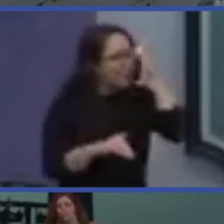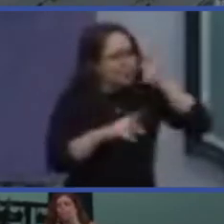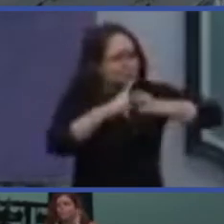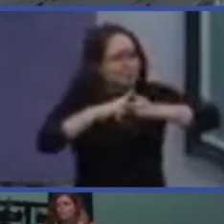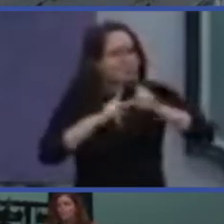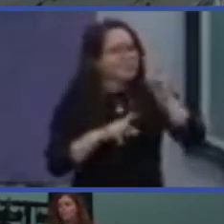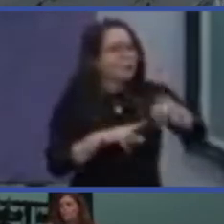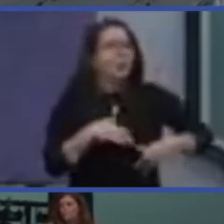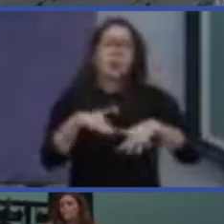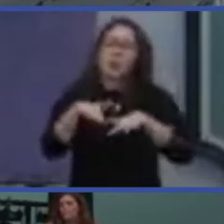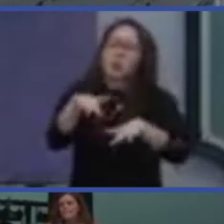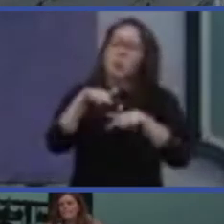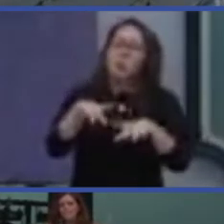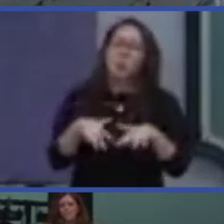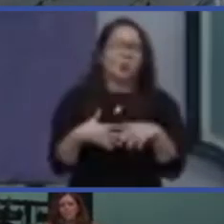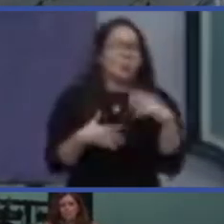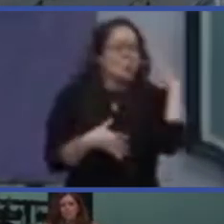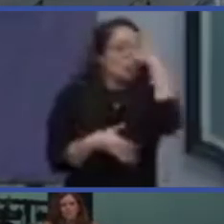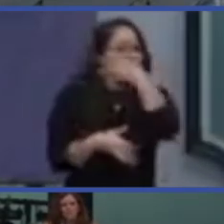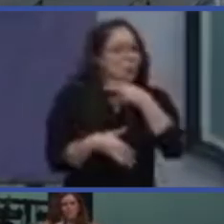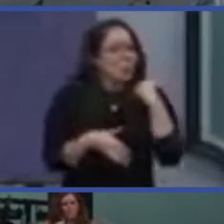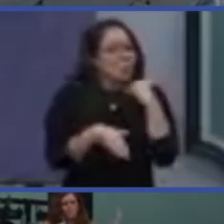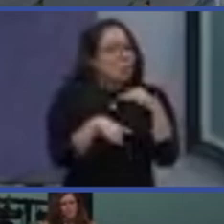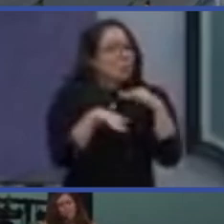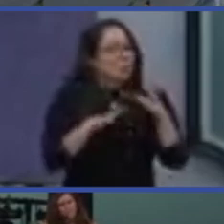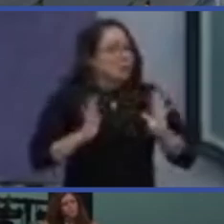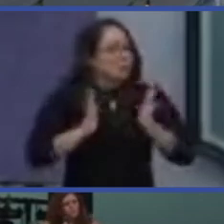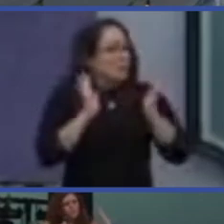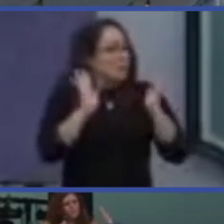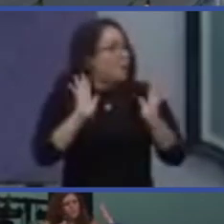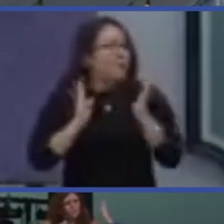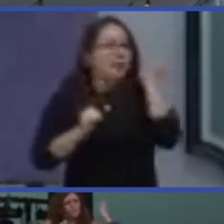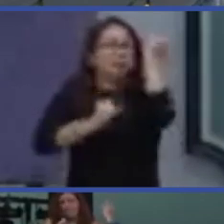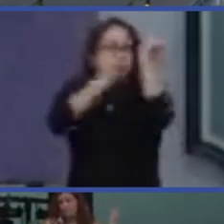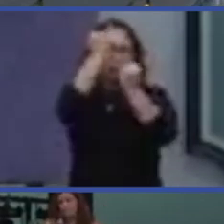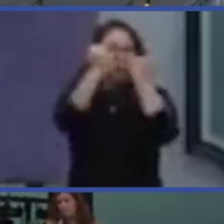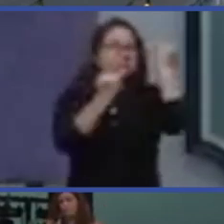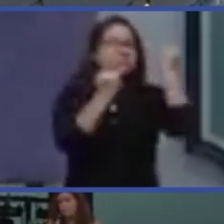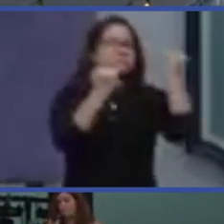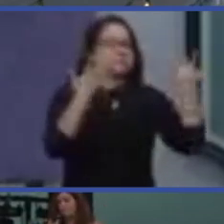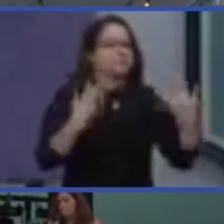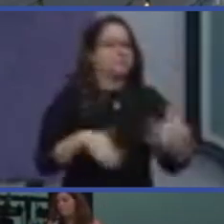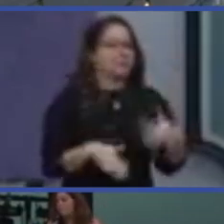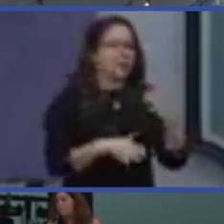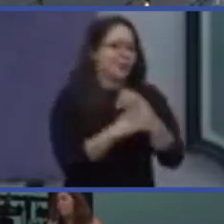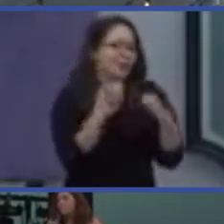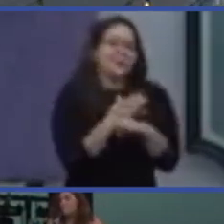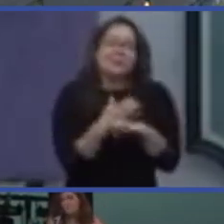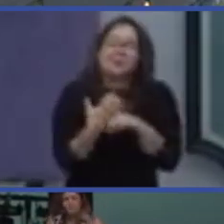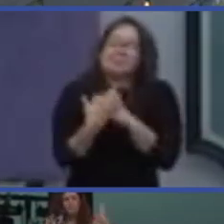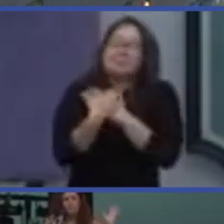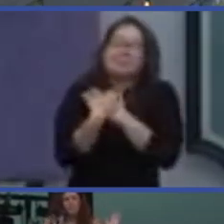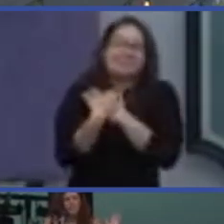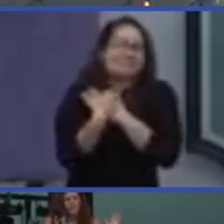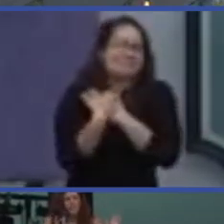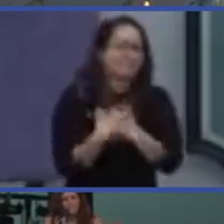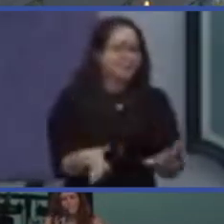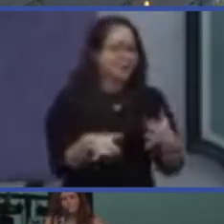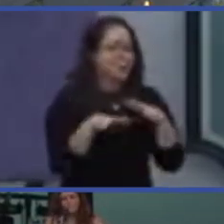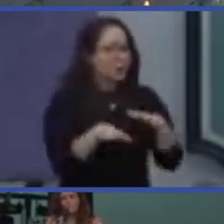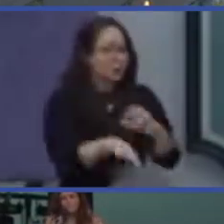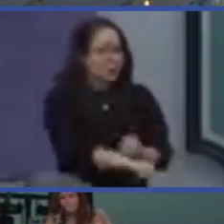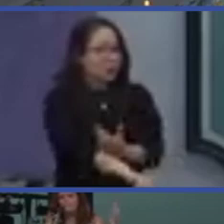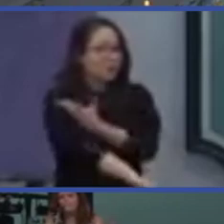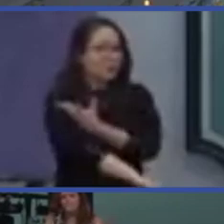cosa fabulosa llena de sorpresas de imaginación y de cosas apasionantes que yo creo que nos van a encantar entonces